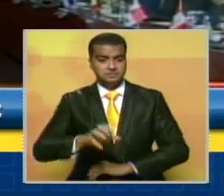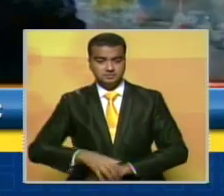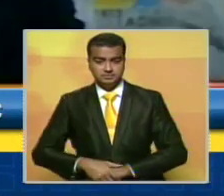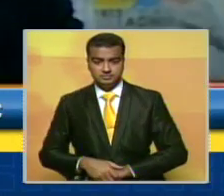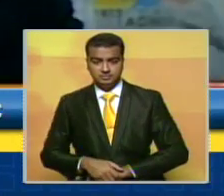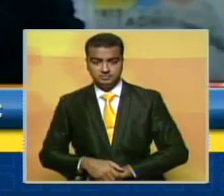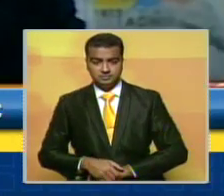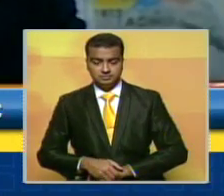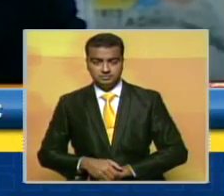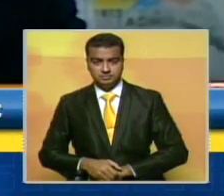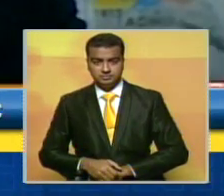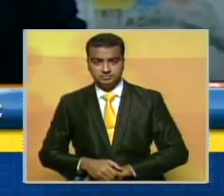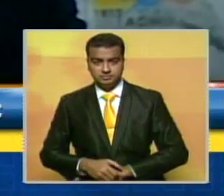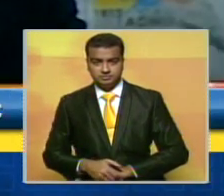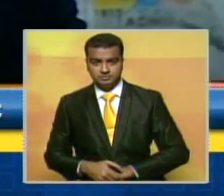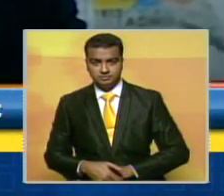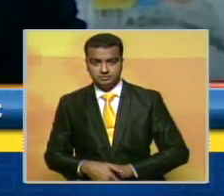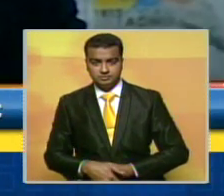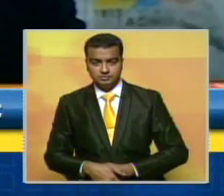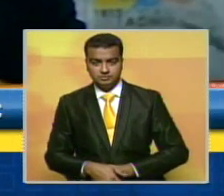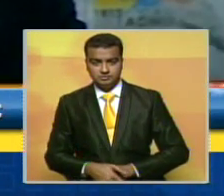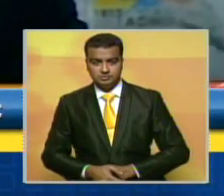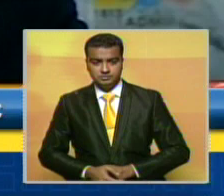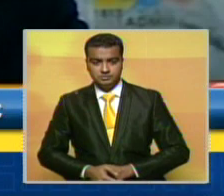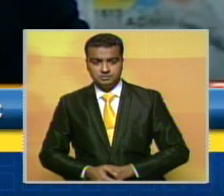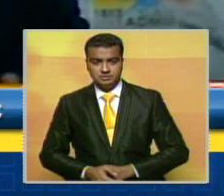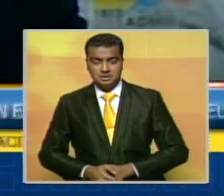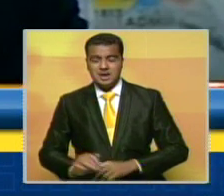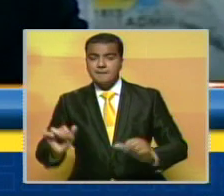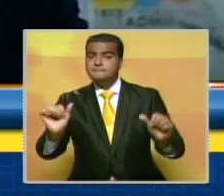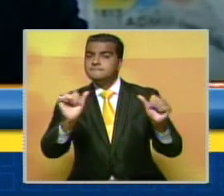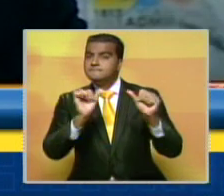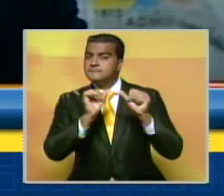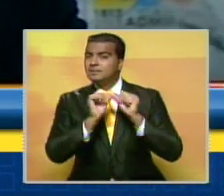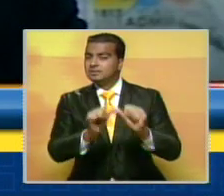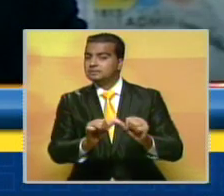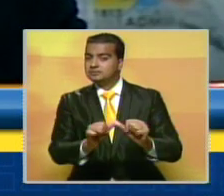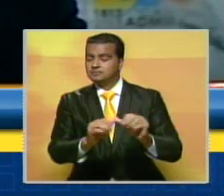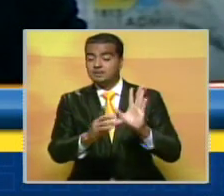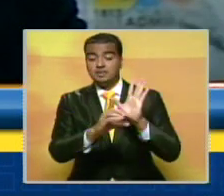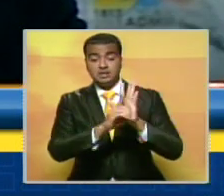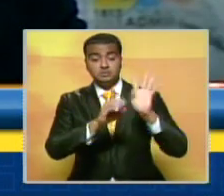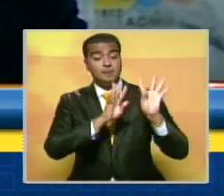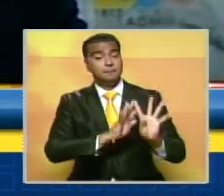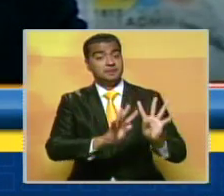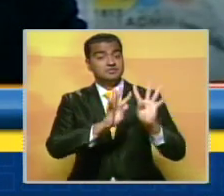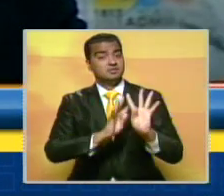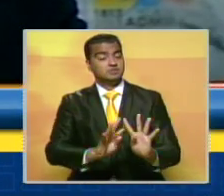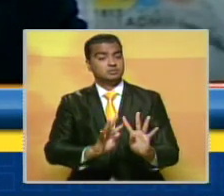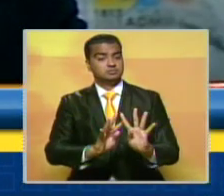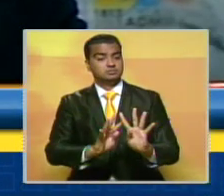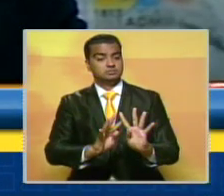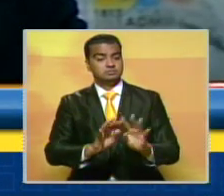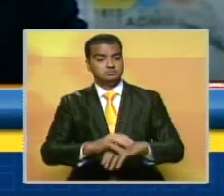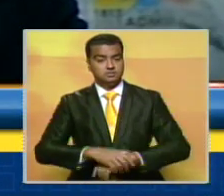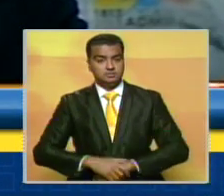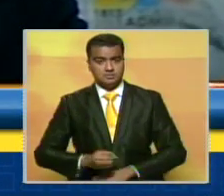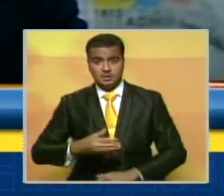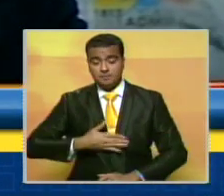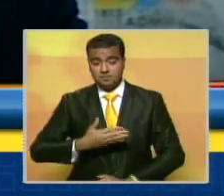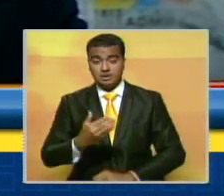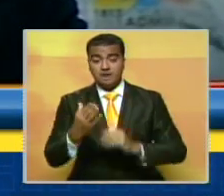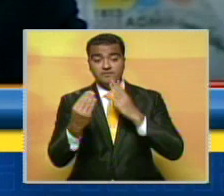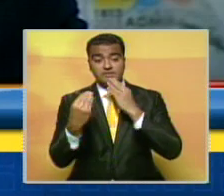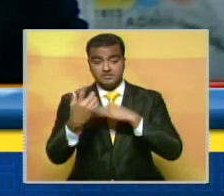Venezuela, del gobierno bolivariano, es permanente el derecho a la manifestación y a la interpelación